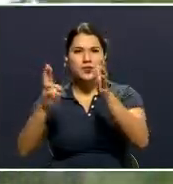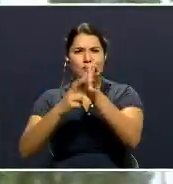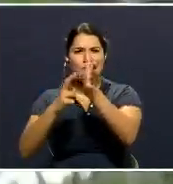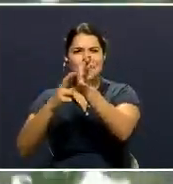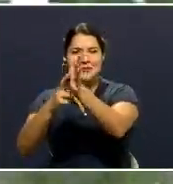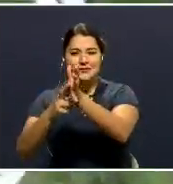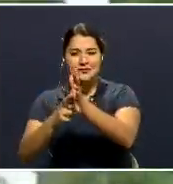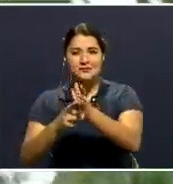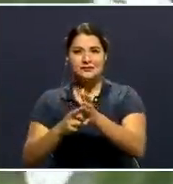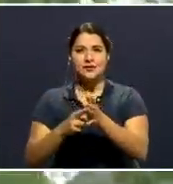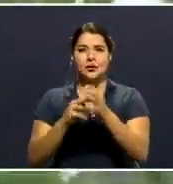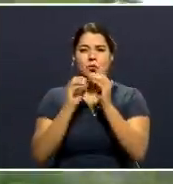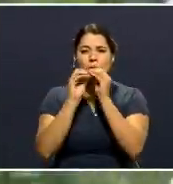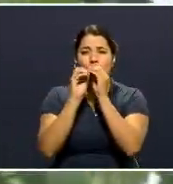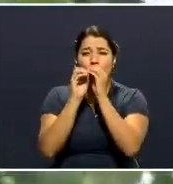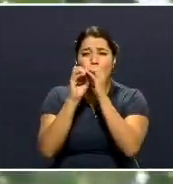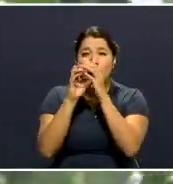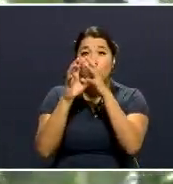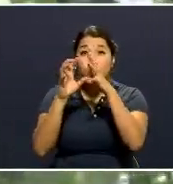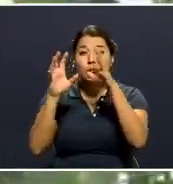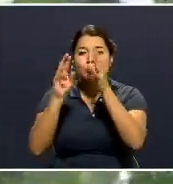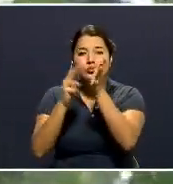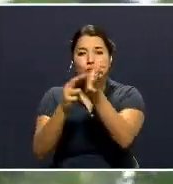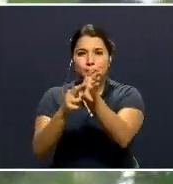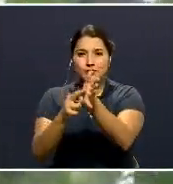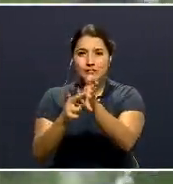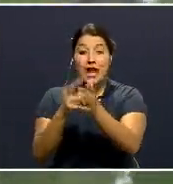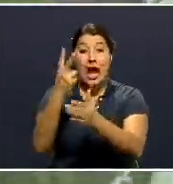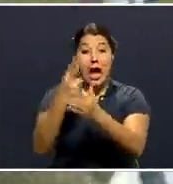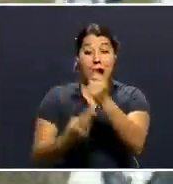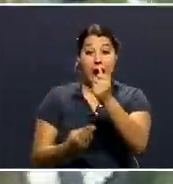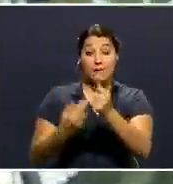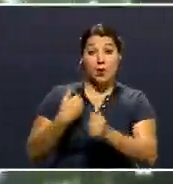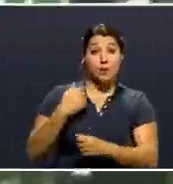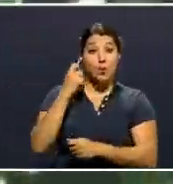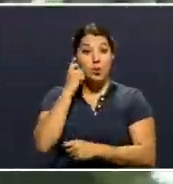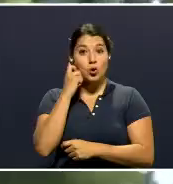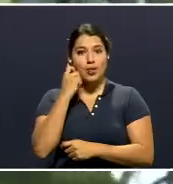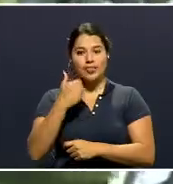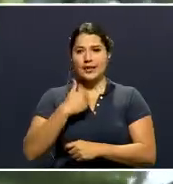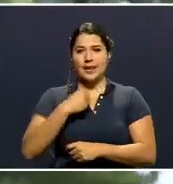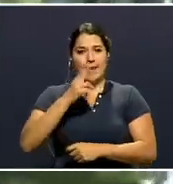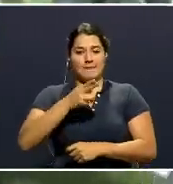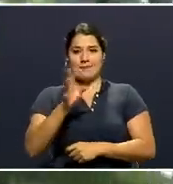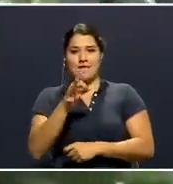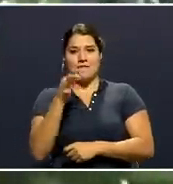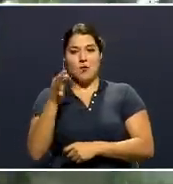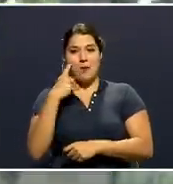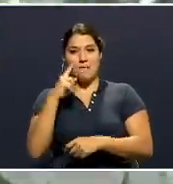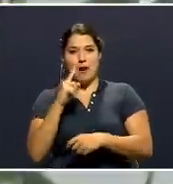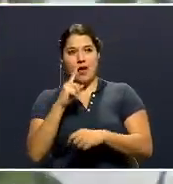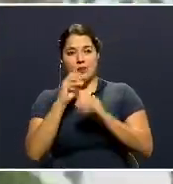de enérgicos gorjeos. Ambos sexos usan las mismas tonalidades para su llamada.